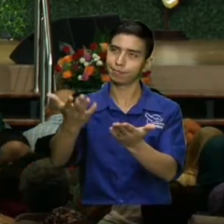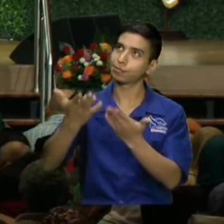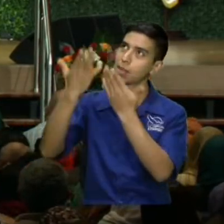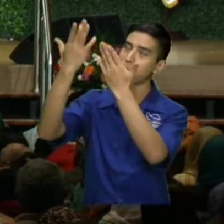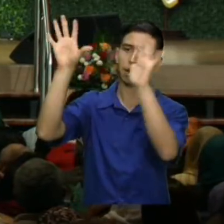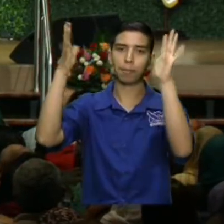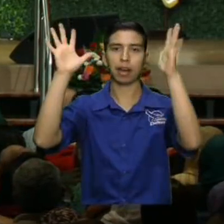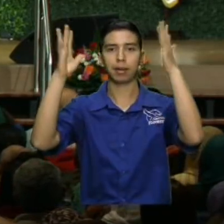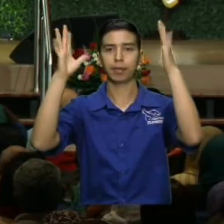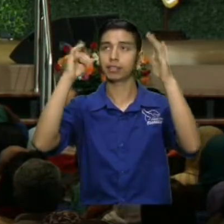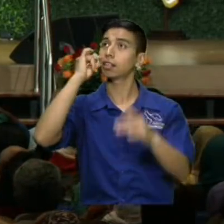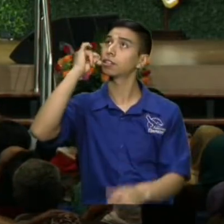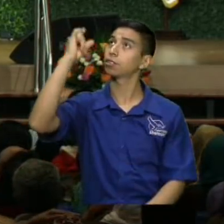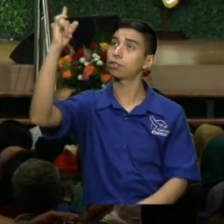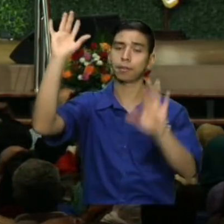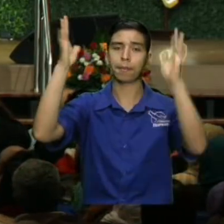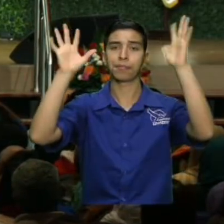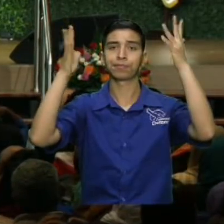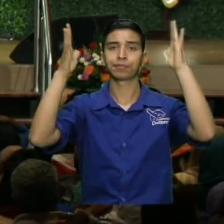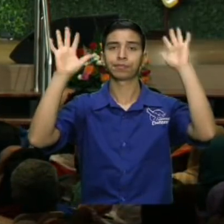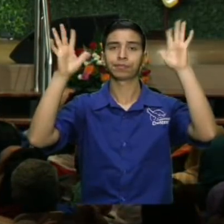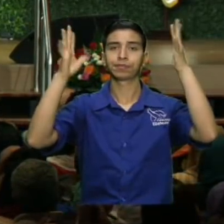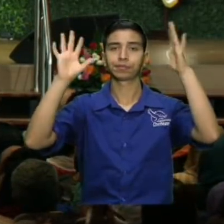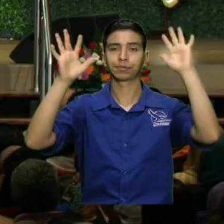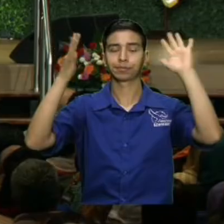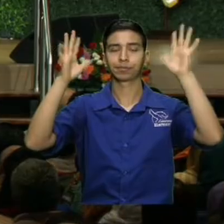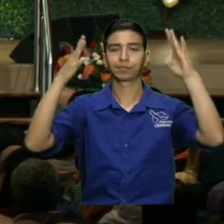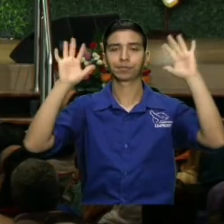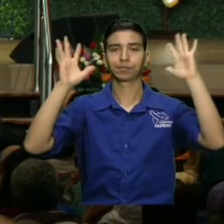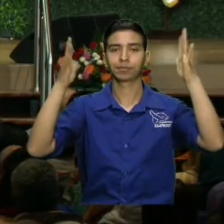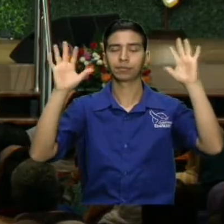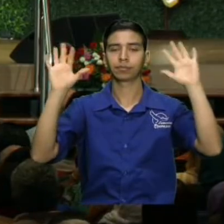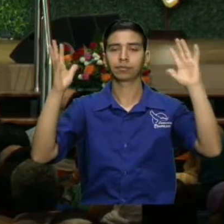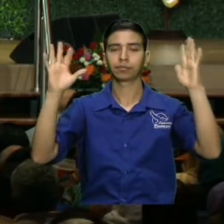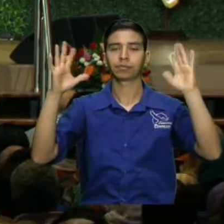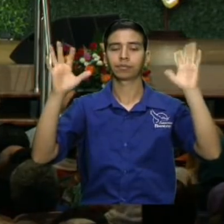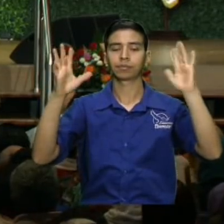amén. Dele ese aplauso bien fuerte al Rey.